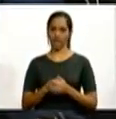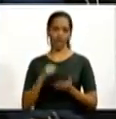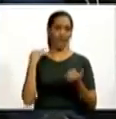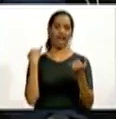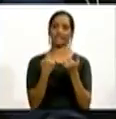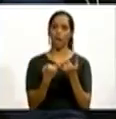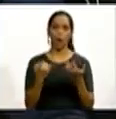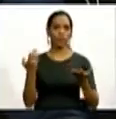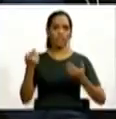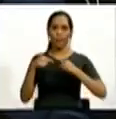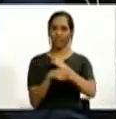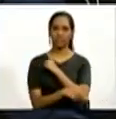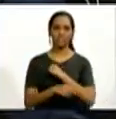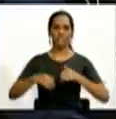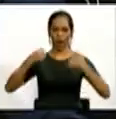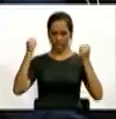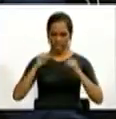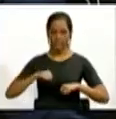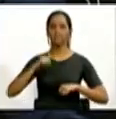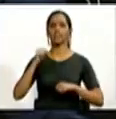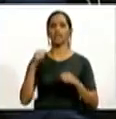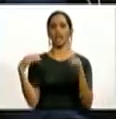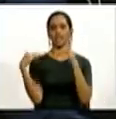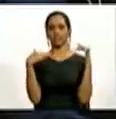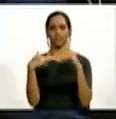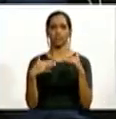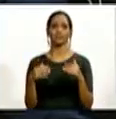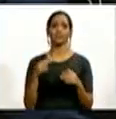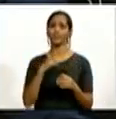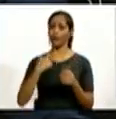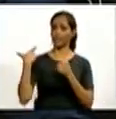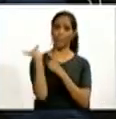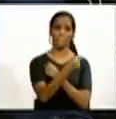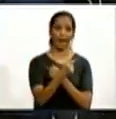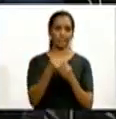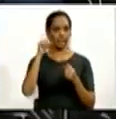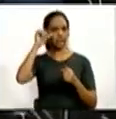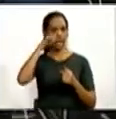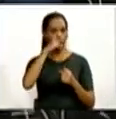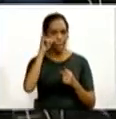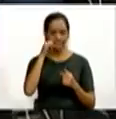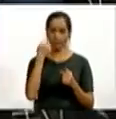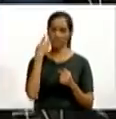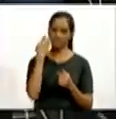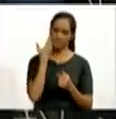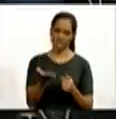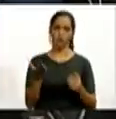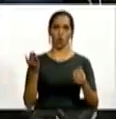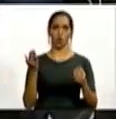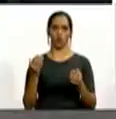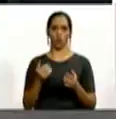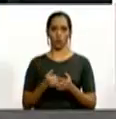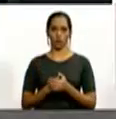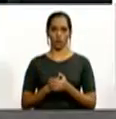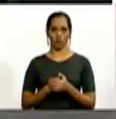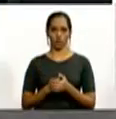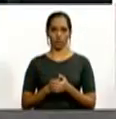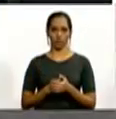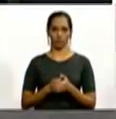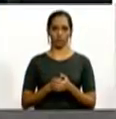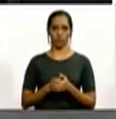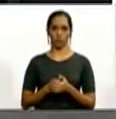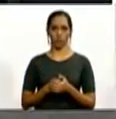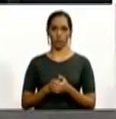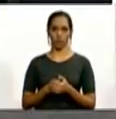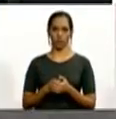últimas consecuencias, que ahora sí es la batalla final, aparte, no salgas corriendo así. Cámara, chico, eso se ve feo. Ay, no, pero es que uno asume.